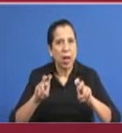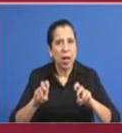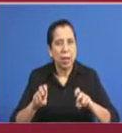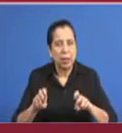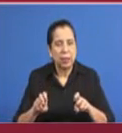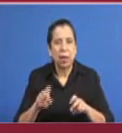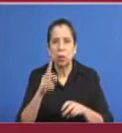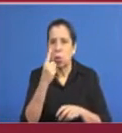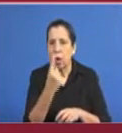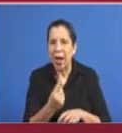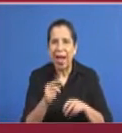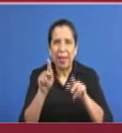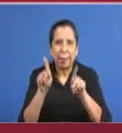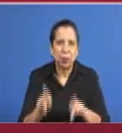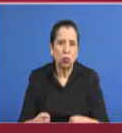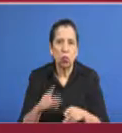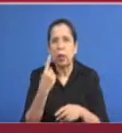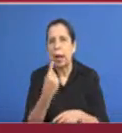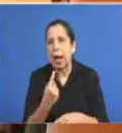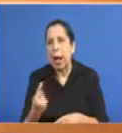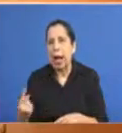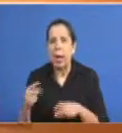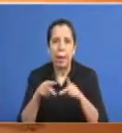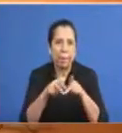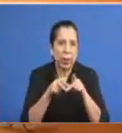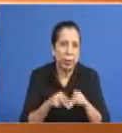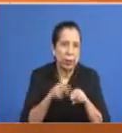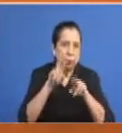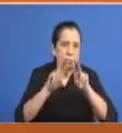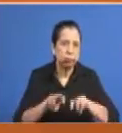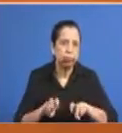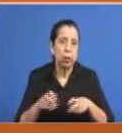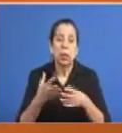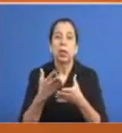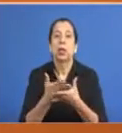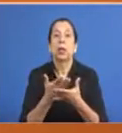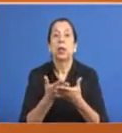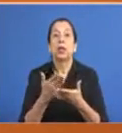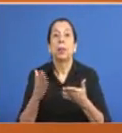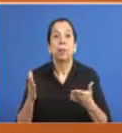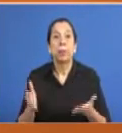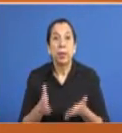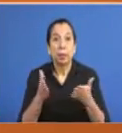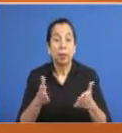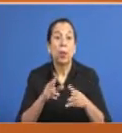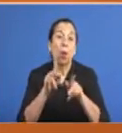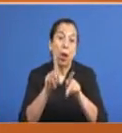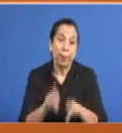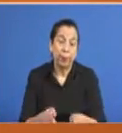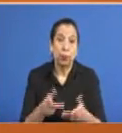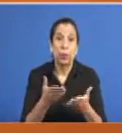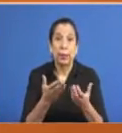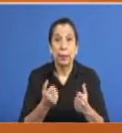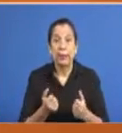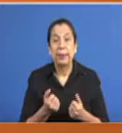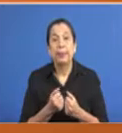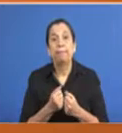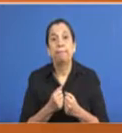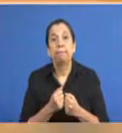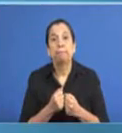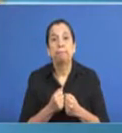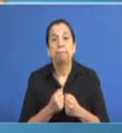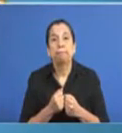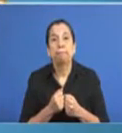ver de qué manera podemos ser solidarios con nuestros clientes, y asimismo exhortamos a los clientes que